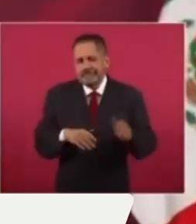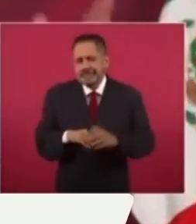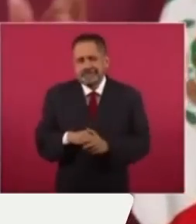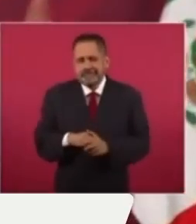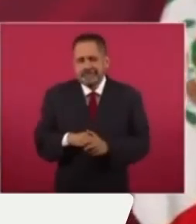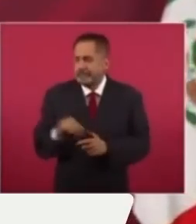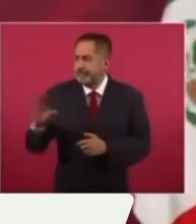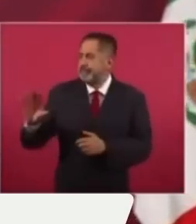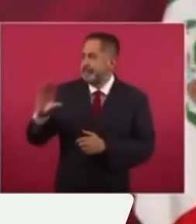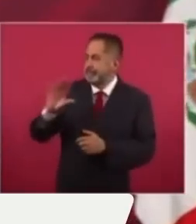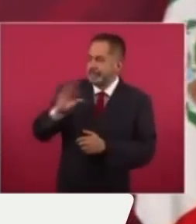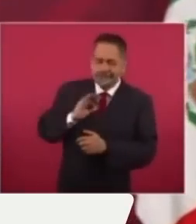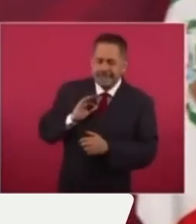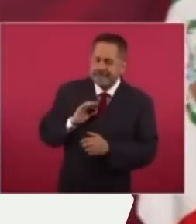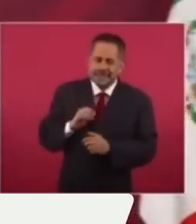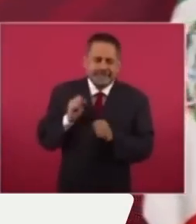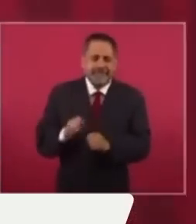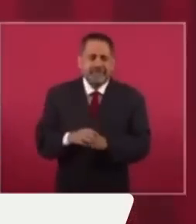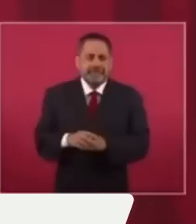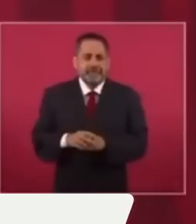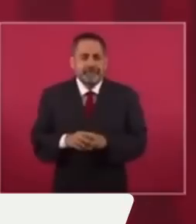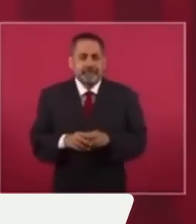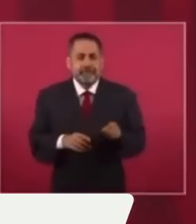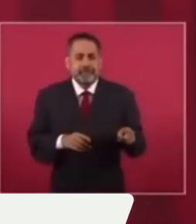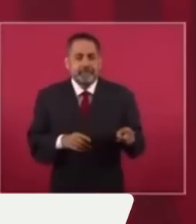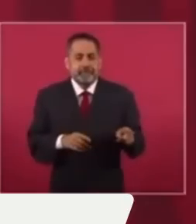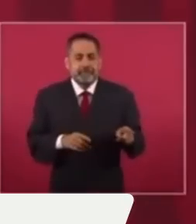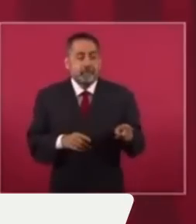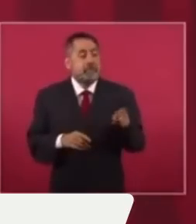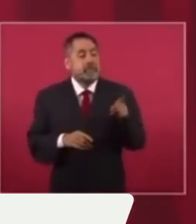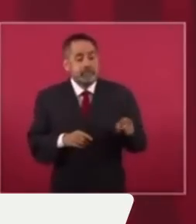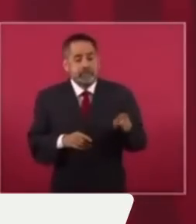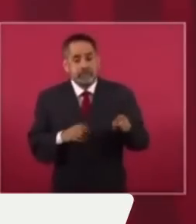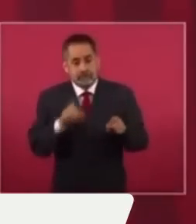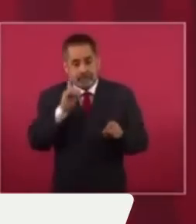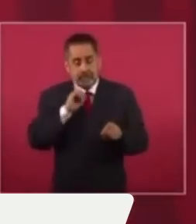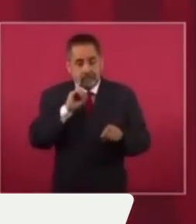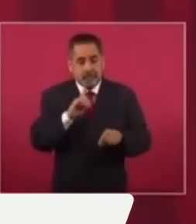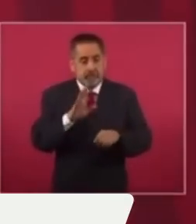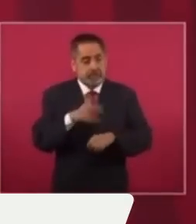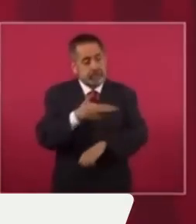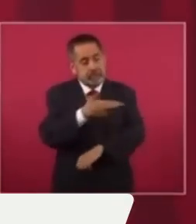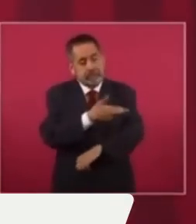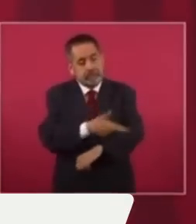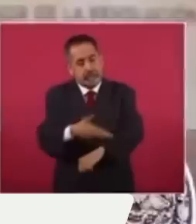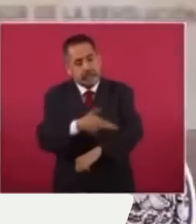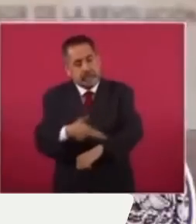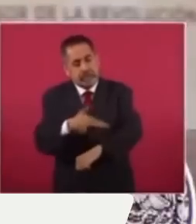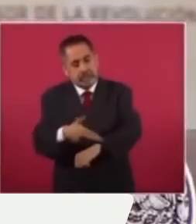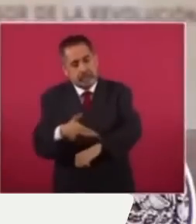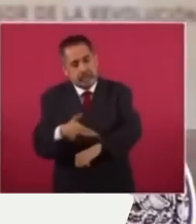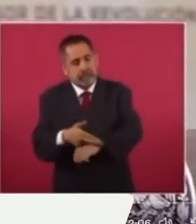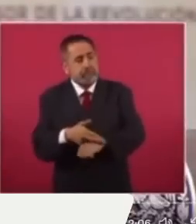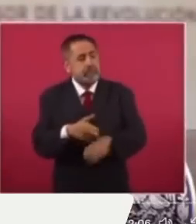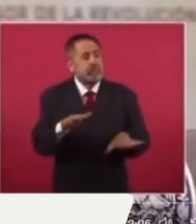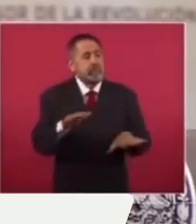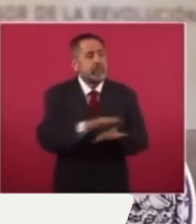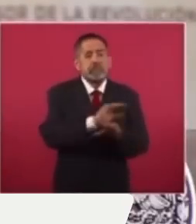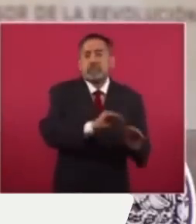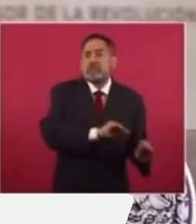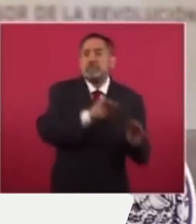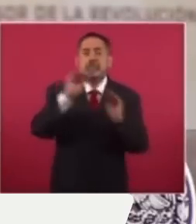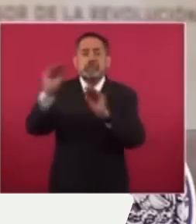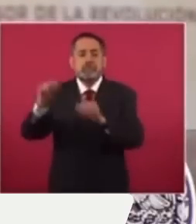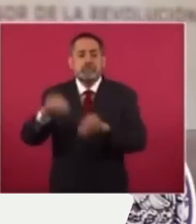me informan de que esta realidad transmitancia el irse a españa